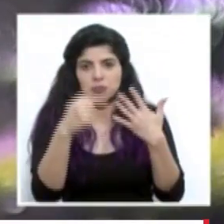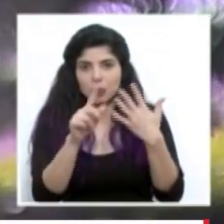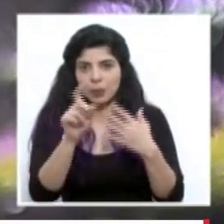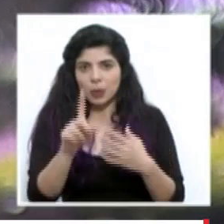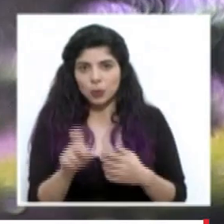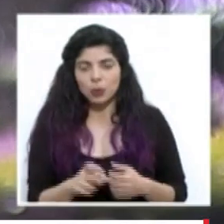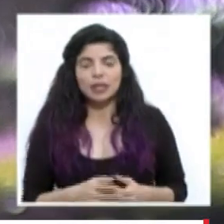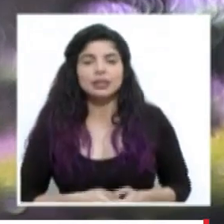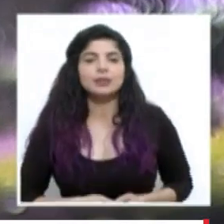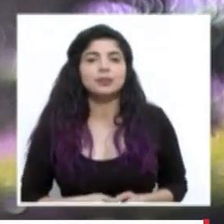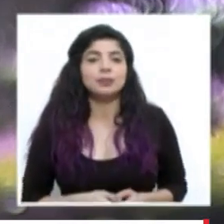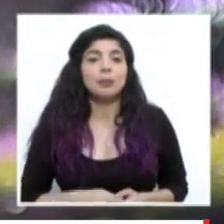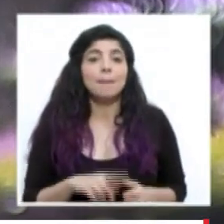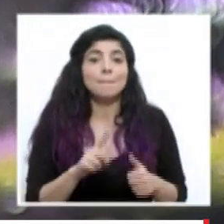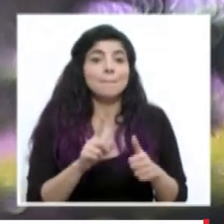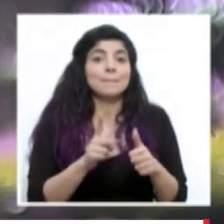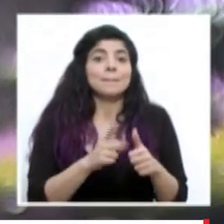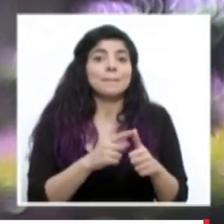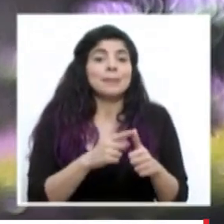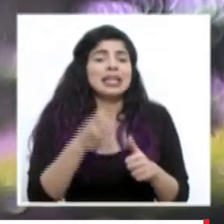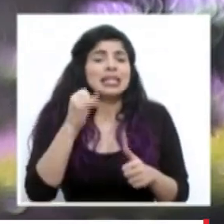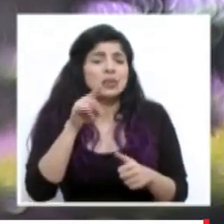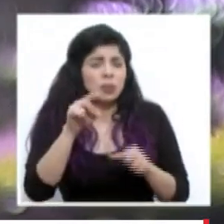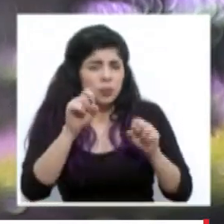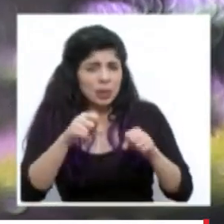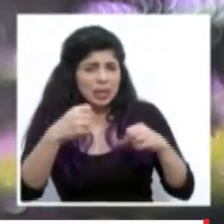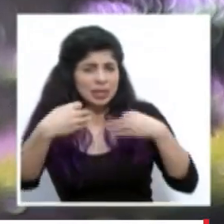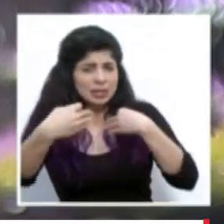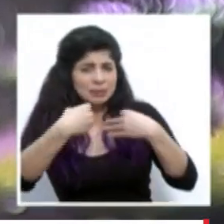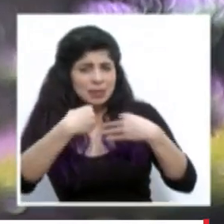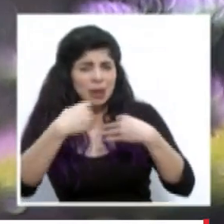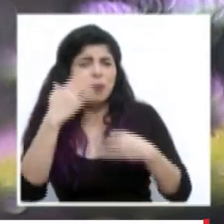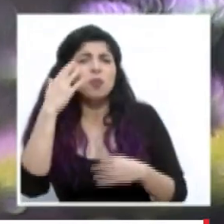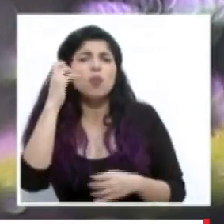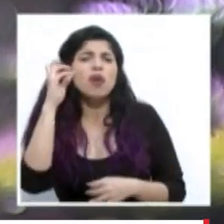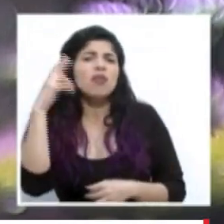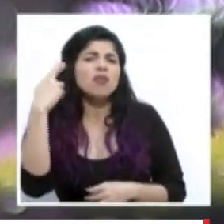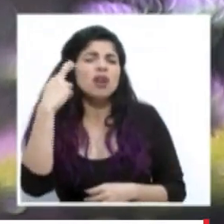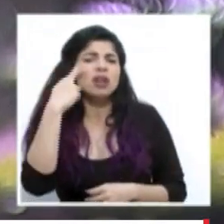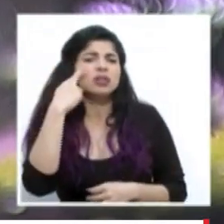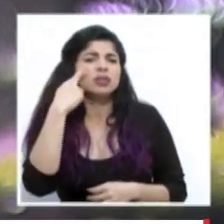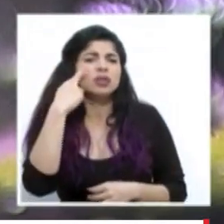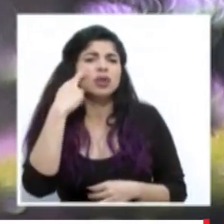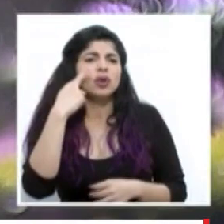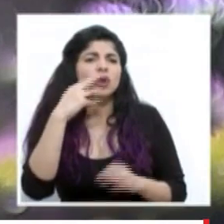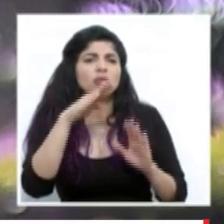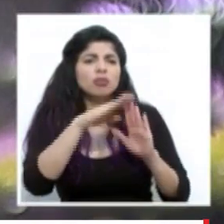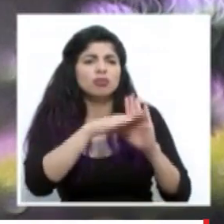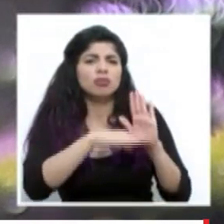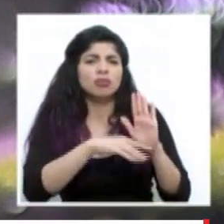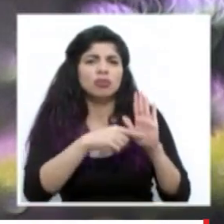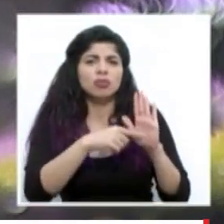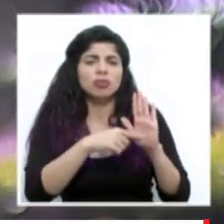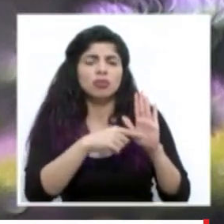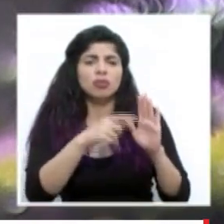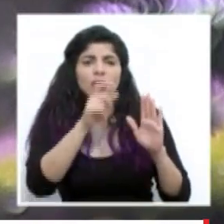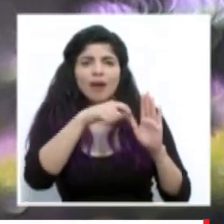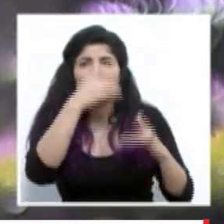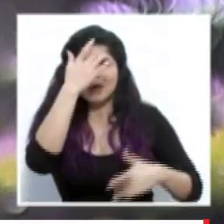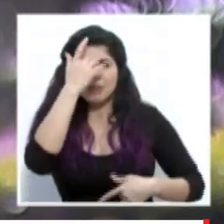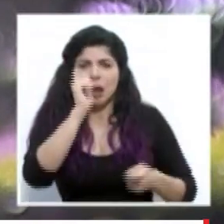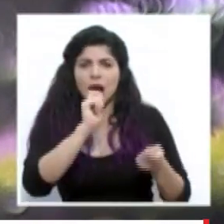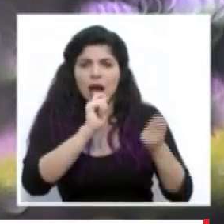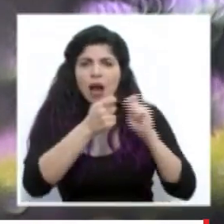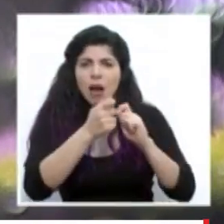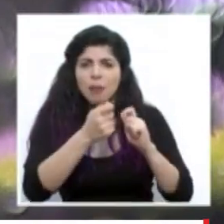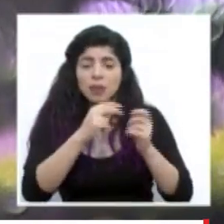consultas. La primera sería si nos puede explicar un poco la razón de ese cambio en la definición de caso, si tiene que ver